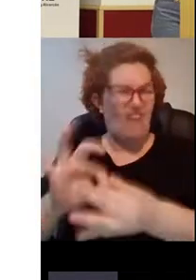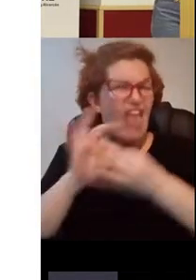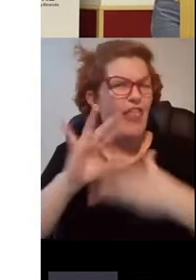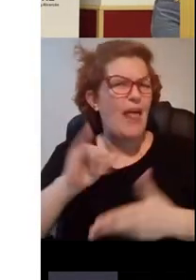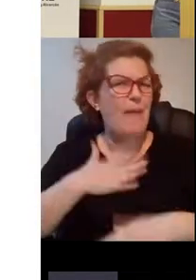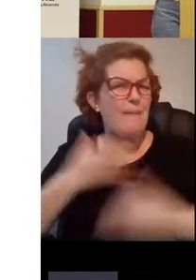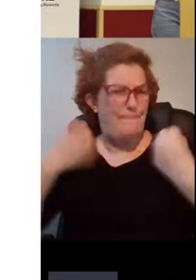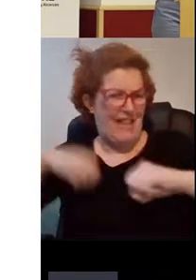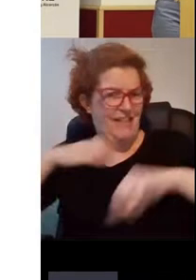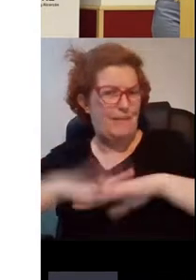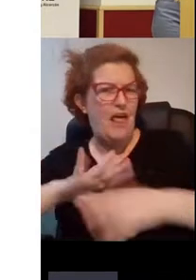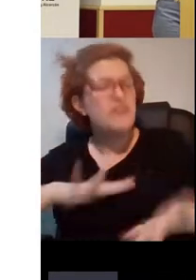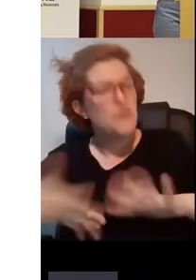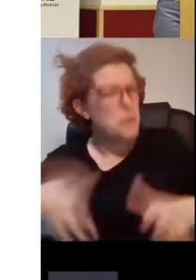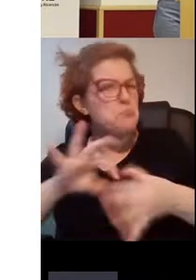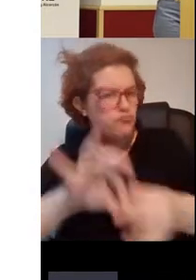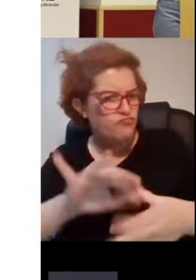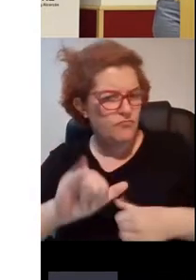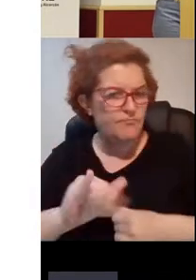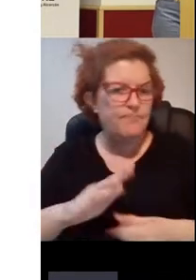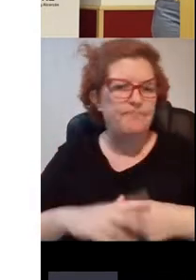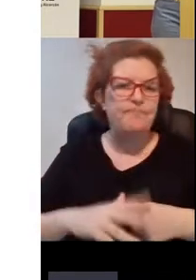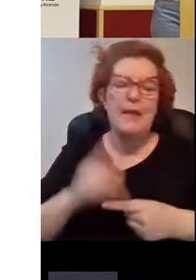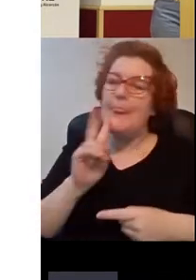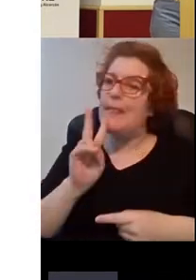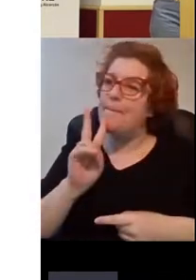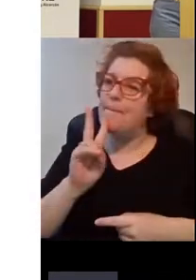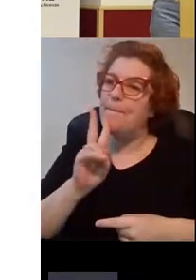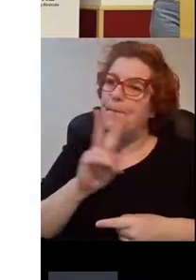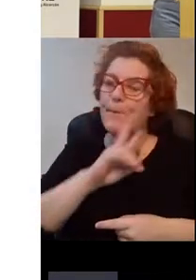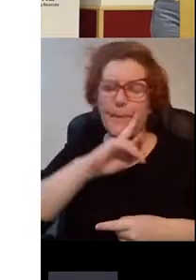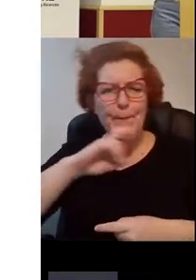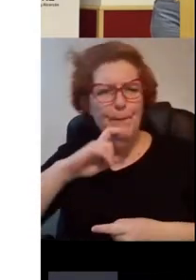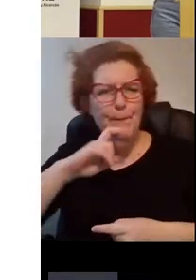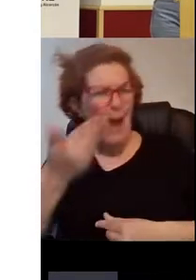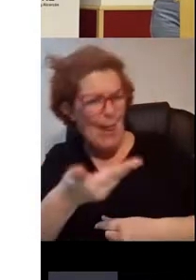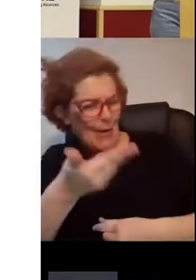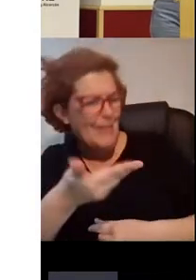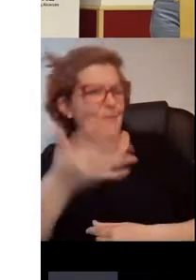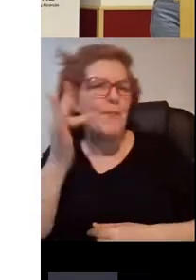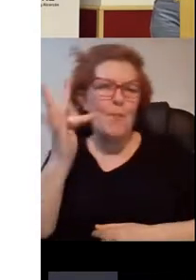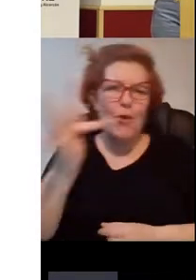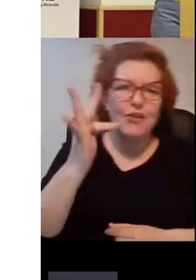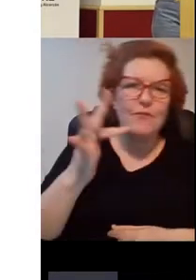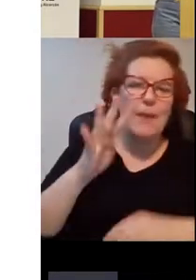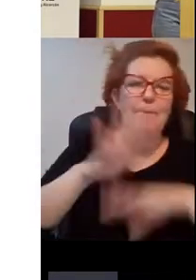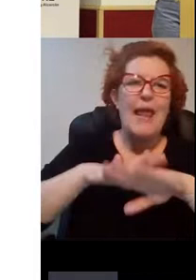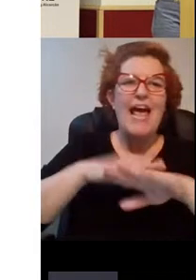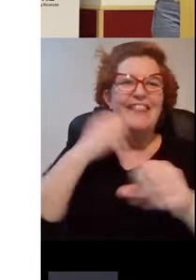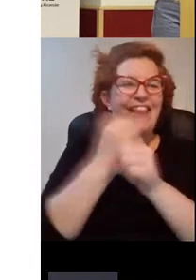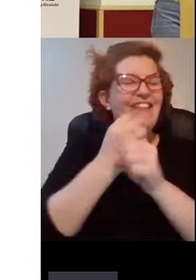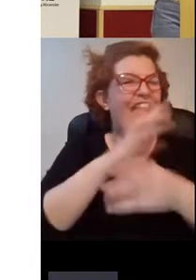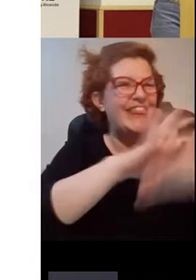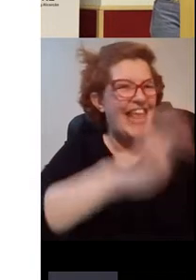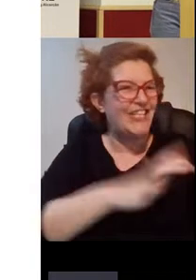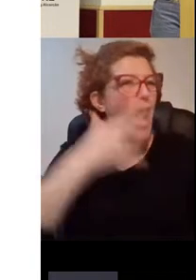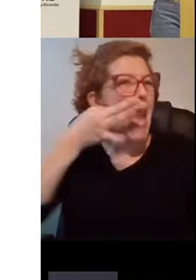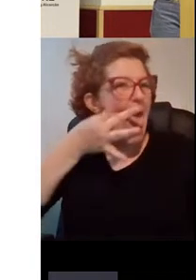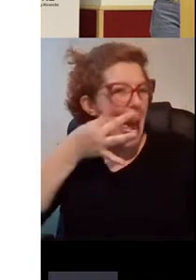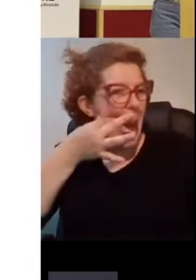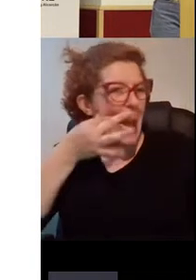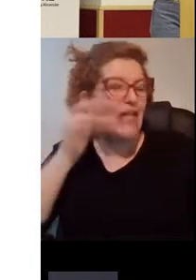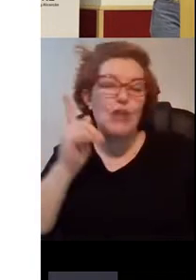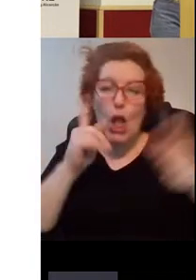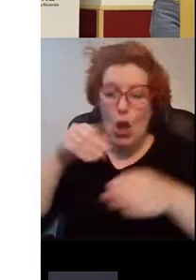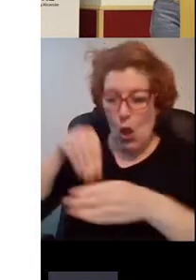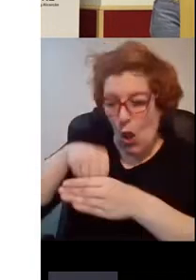hacen de traducción. Valoraron positivamente el hecho de que se trabajara con textos reales, no adaptados solo con